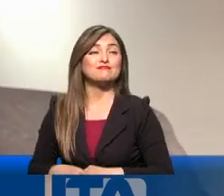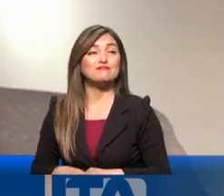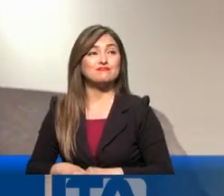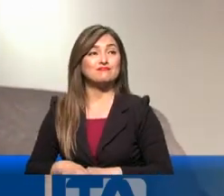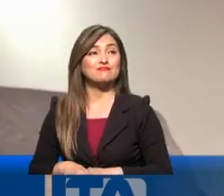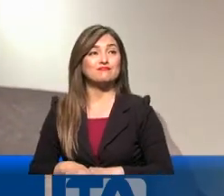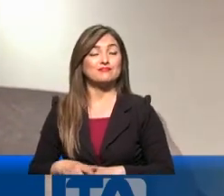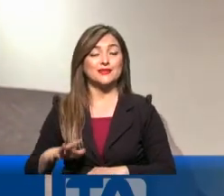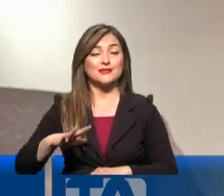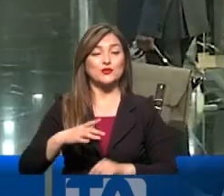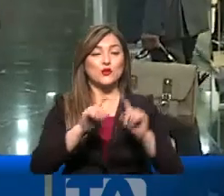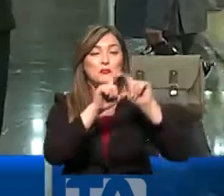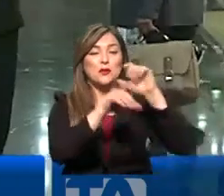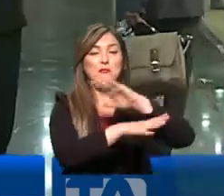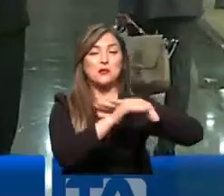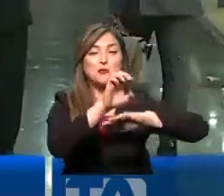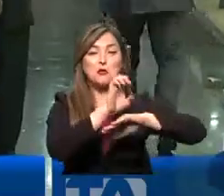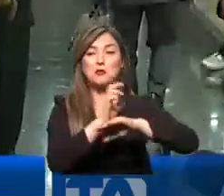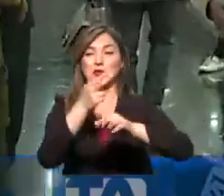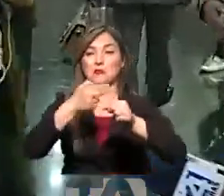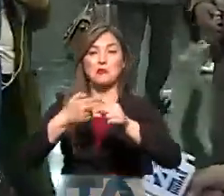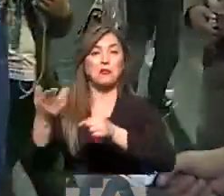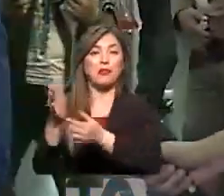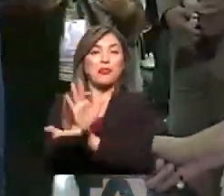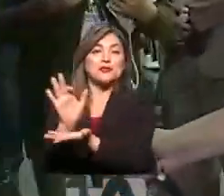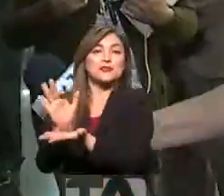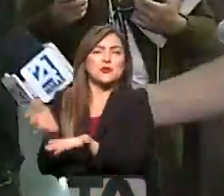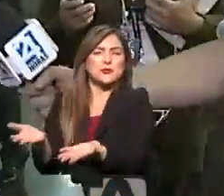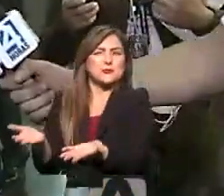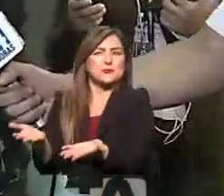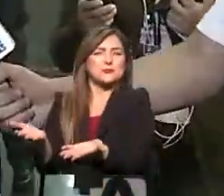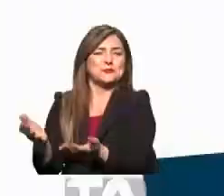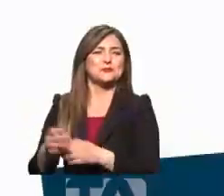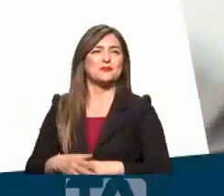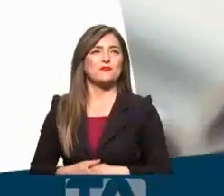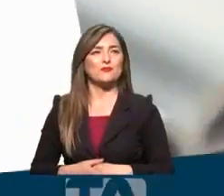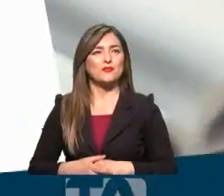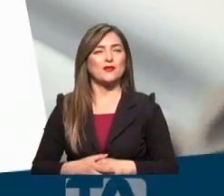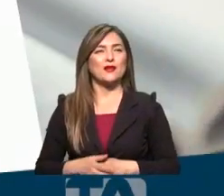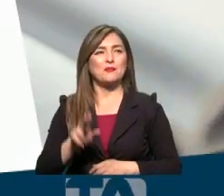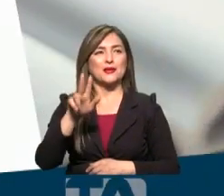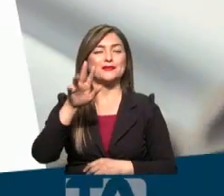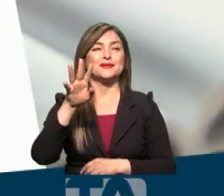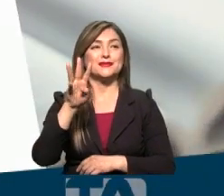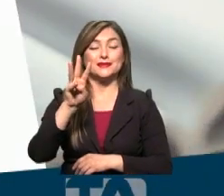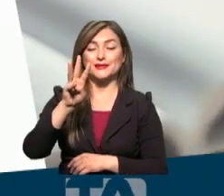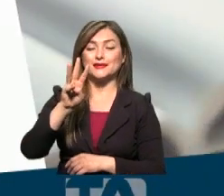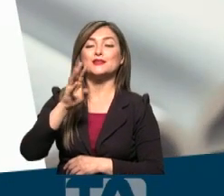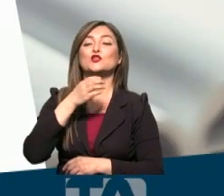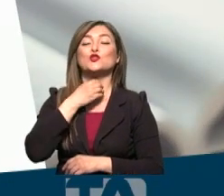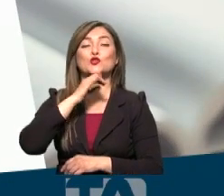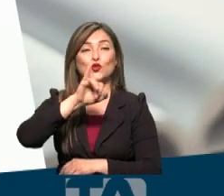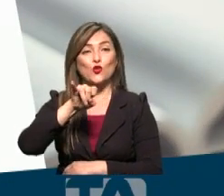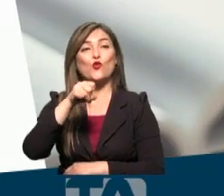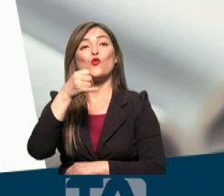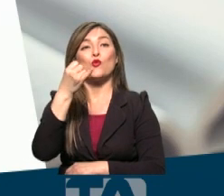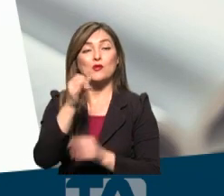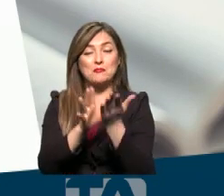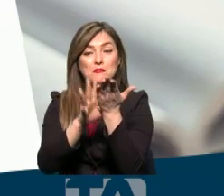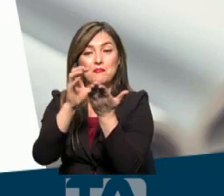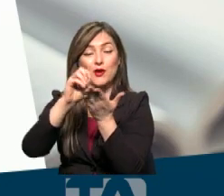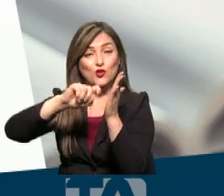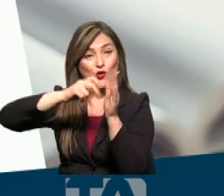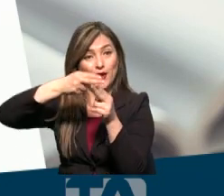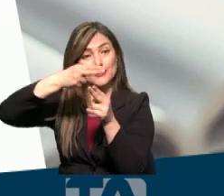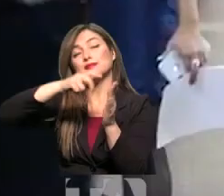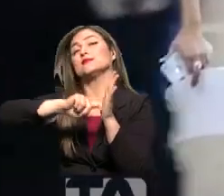de los señores de Petroecuador. A más de esta diligencia, el jueves 26 de agosto, el hermano del excontralor Pablo Celi, Esteban Celi, enfrentará